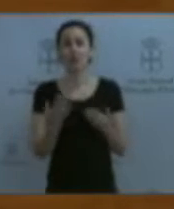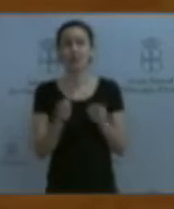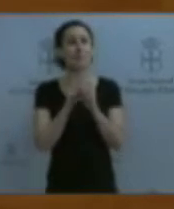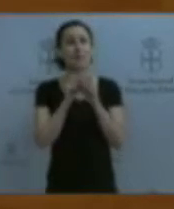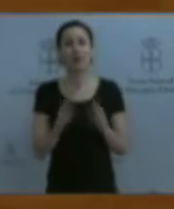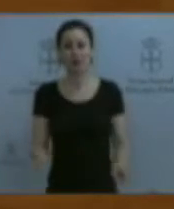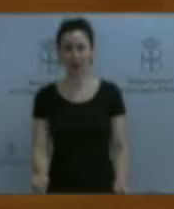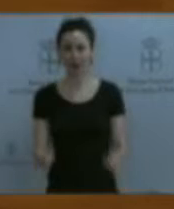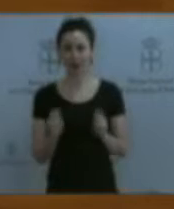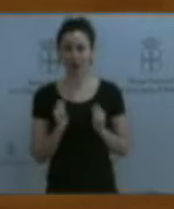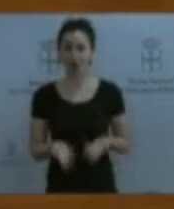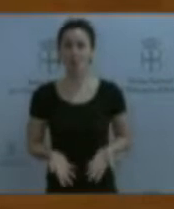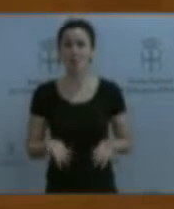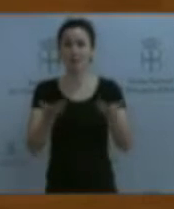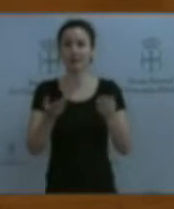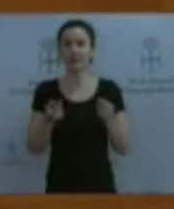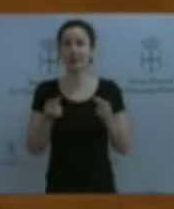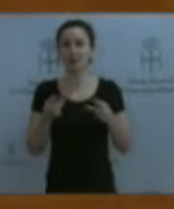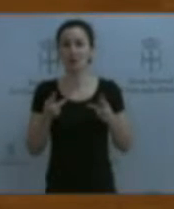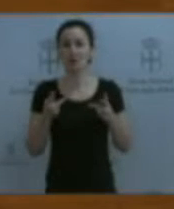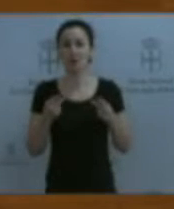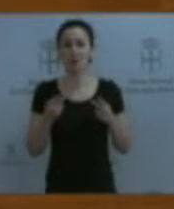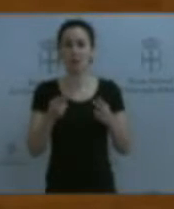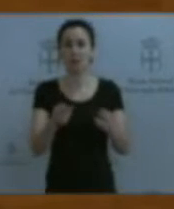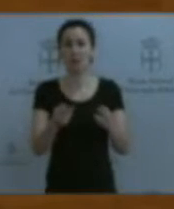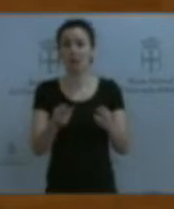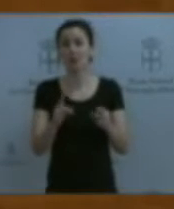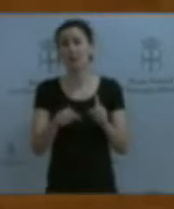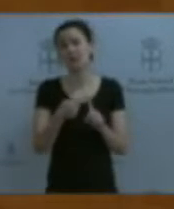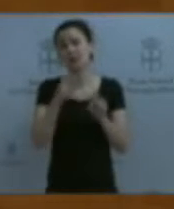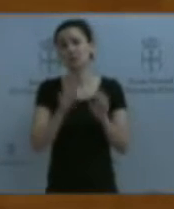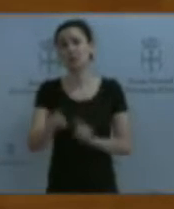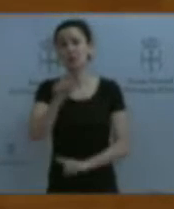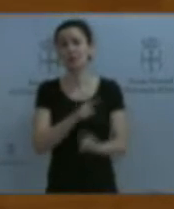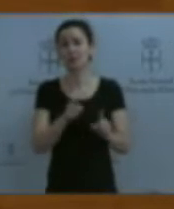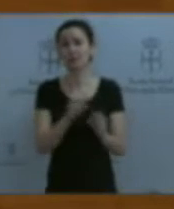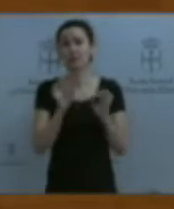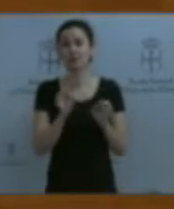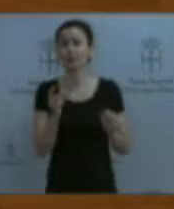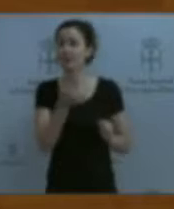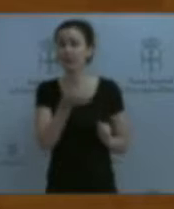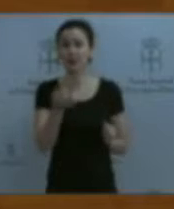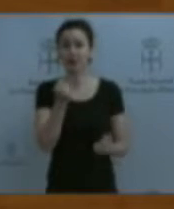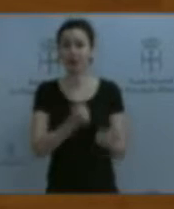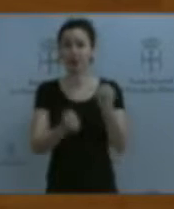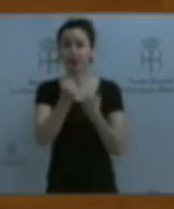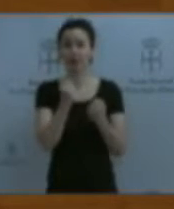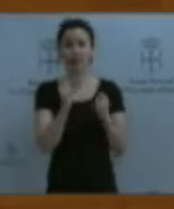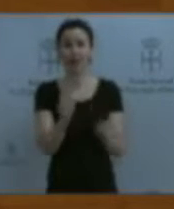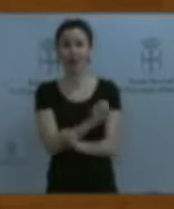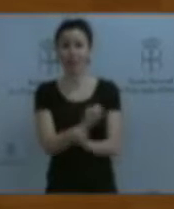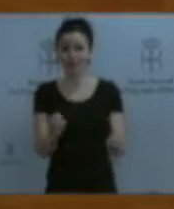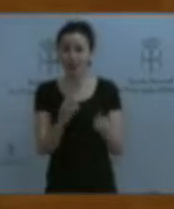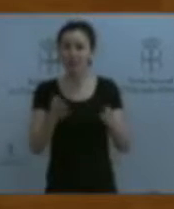no solo no aumenta la progresividad, sino que no mejora ni su eficiencia económica ni tampoco su transparencia. Una